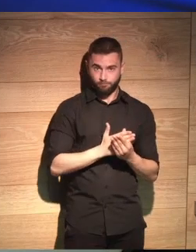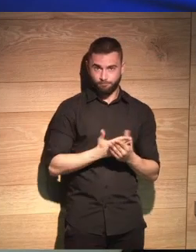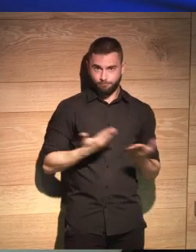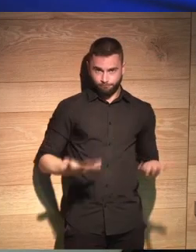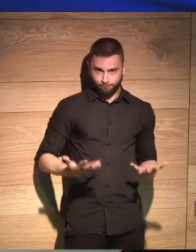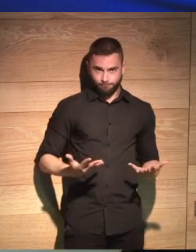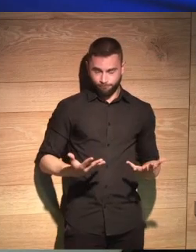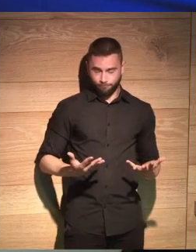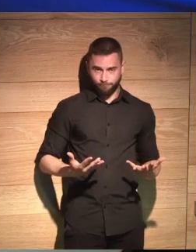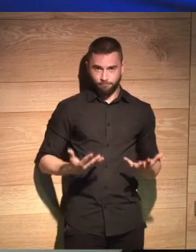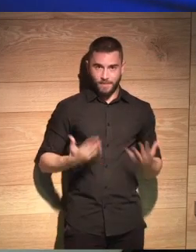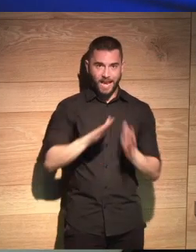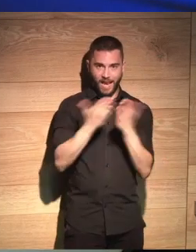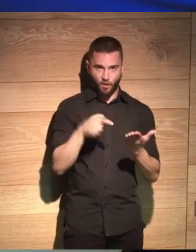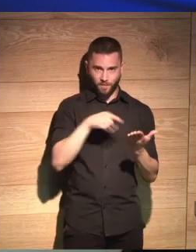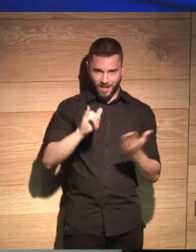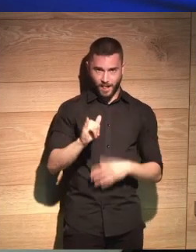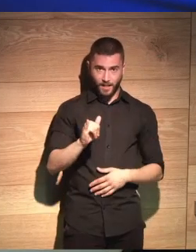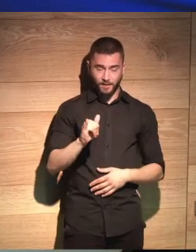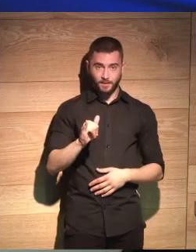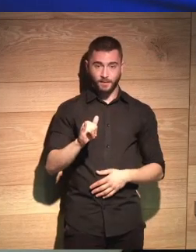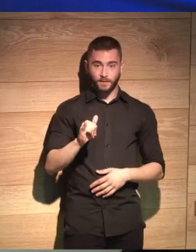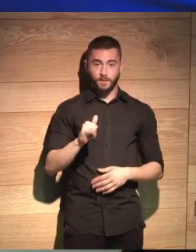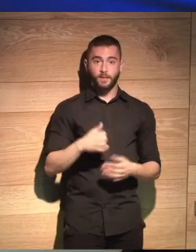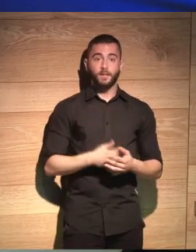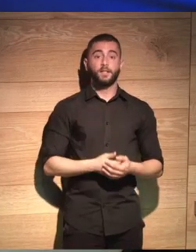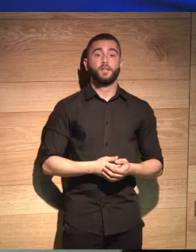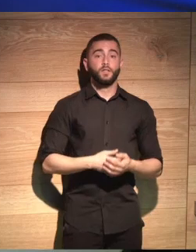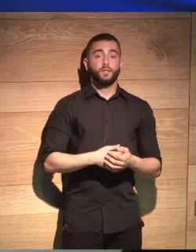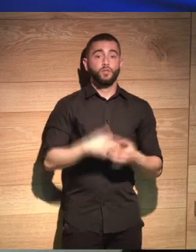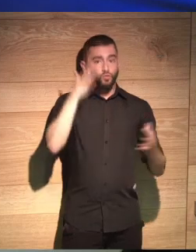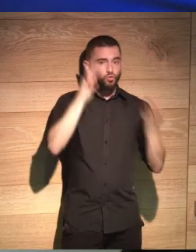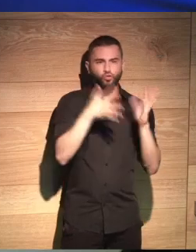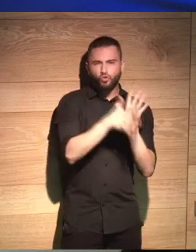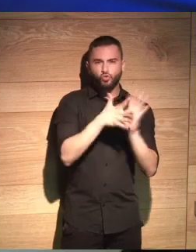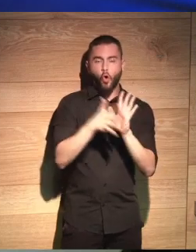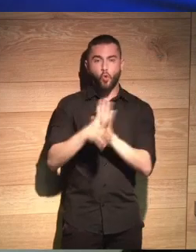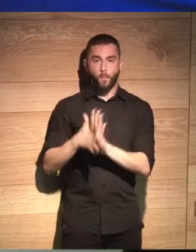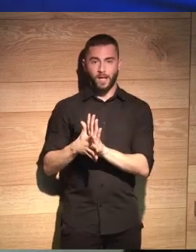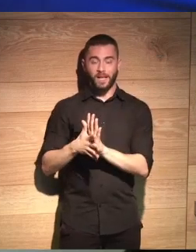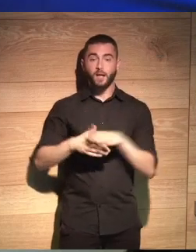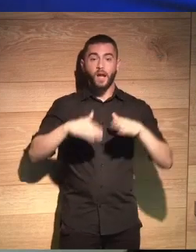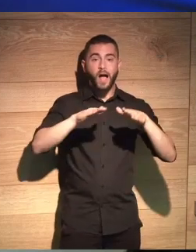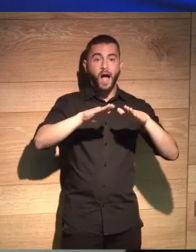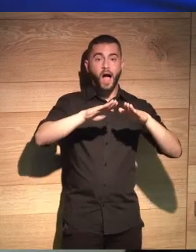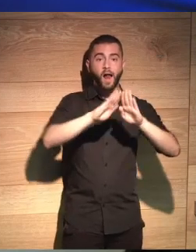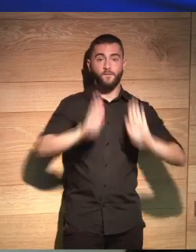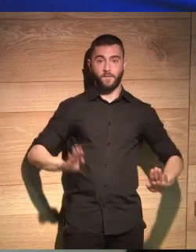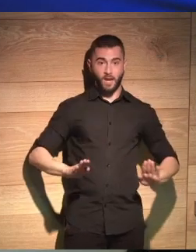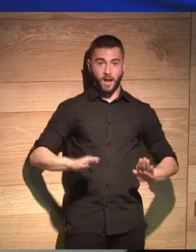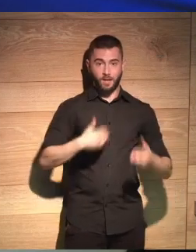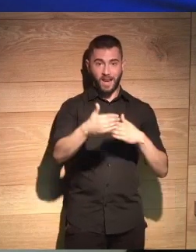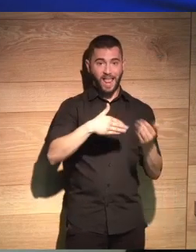presente en la novela. Documentar, que al fin y al cabo también es lo que hace